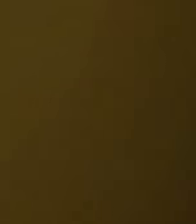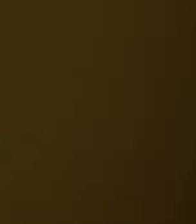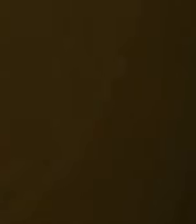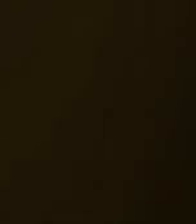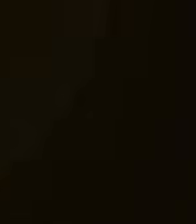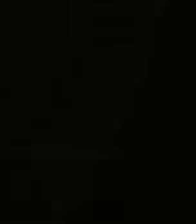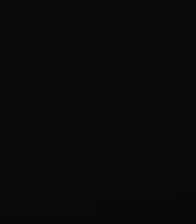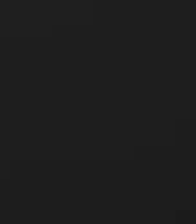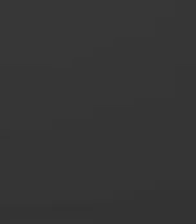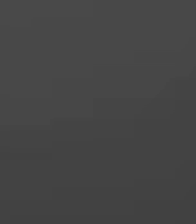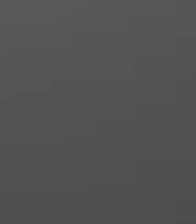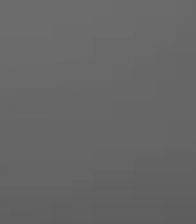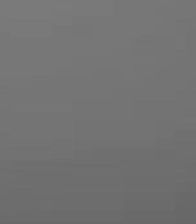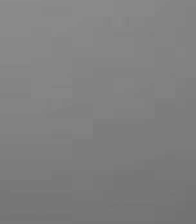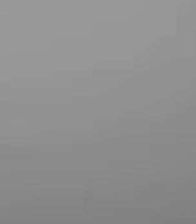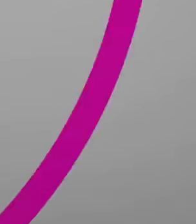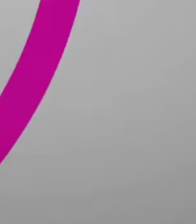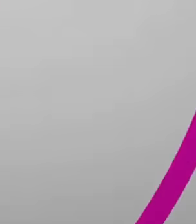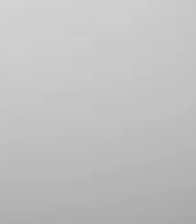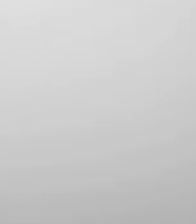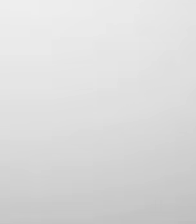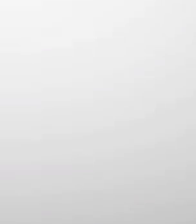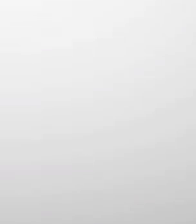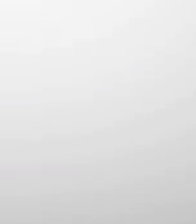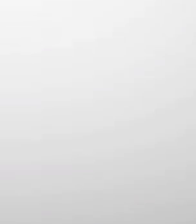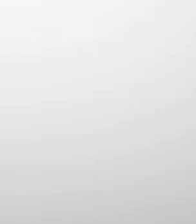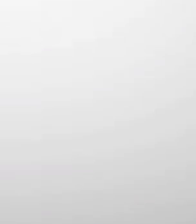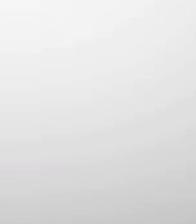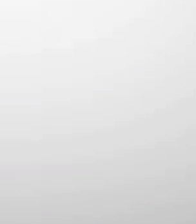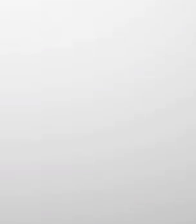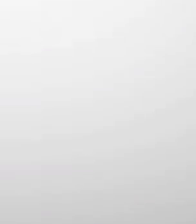¡Hasta pronto! Gracias por ver